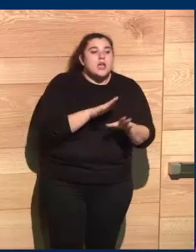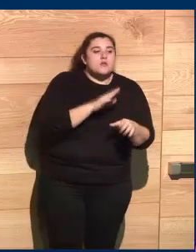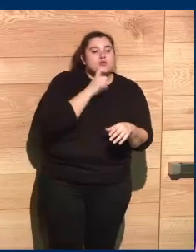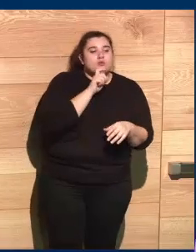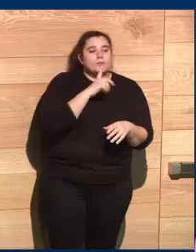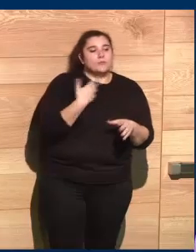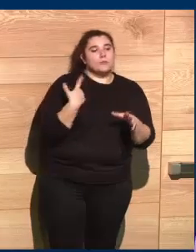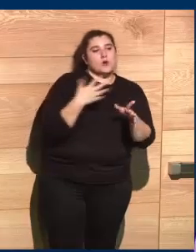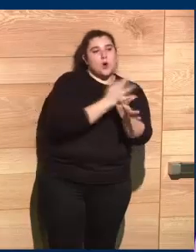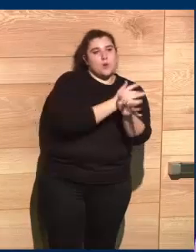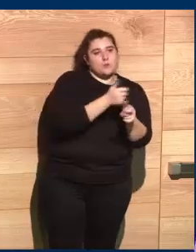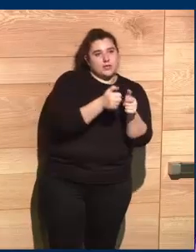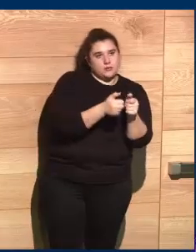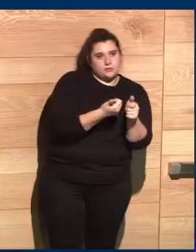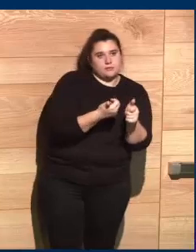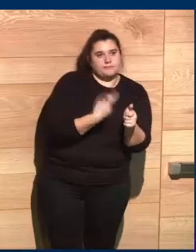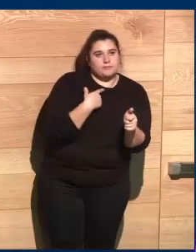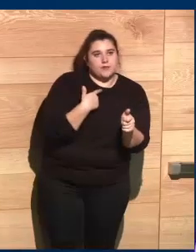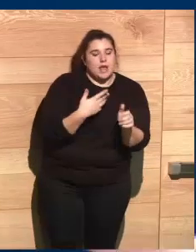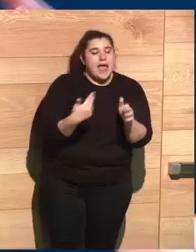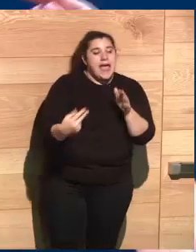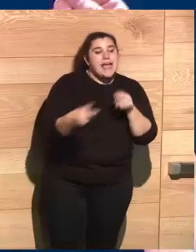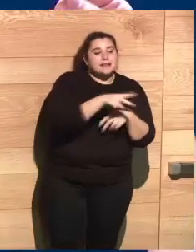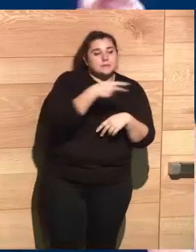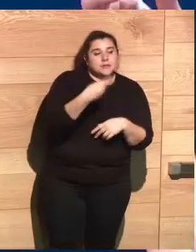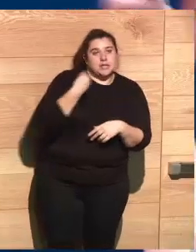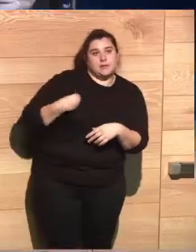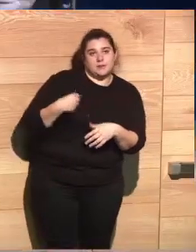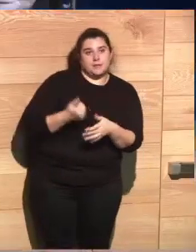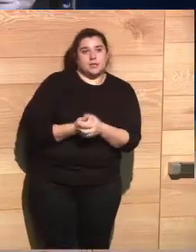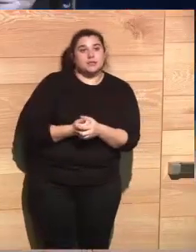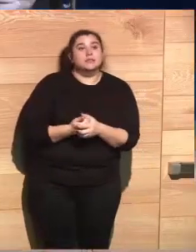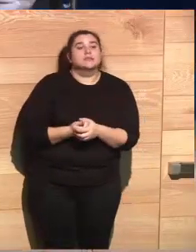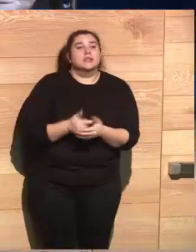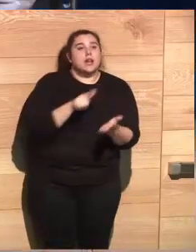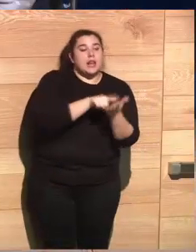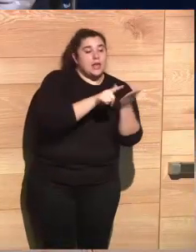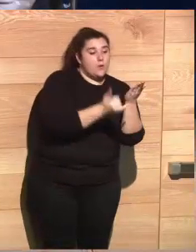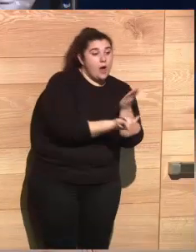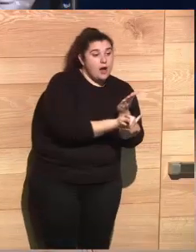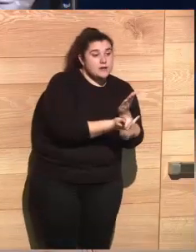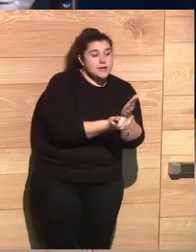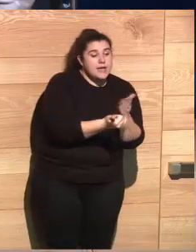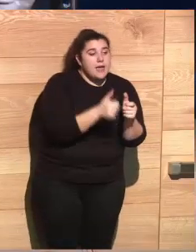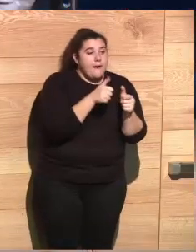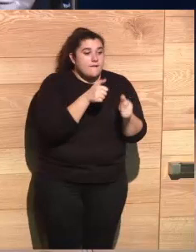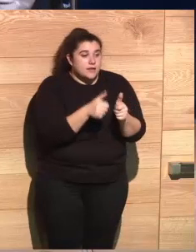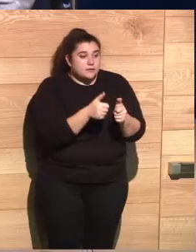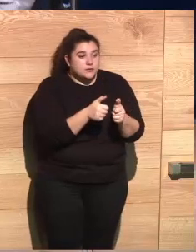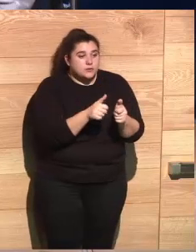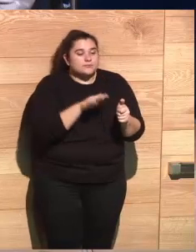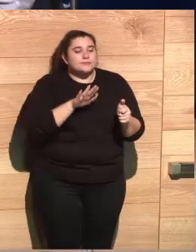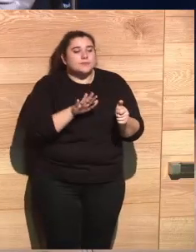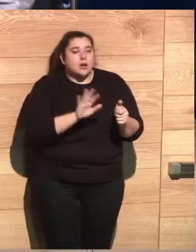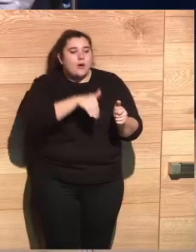pequeños elementos en la pantalla y que respondan como en un videojuego. O sea, ¿quieres decir que vamos a usar el lenguaje de los videojuegos en esferas que están fuera